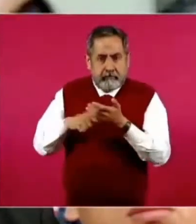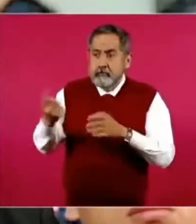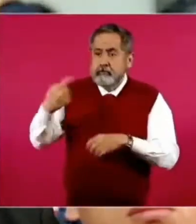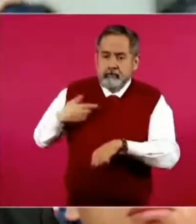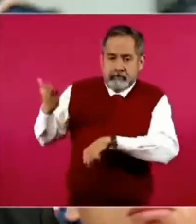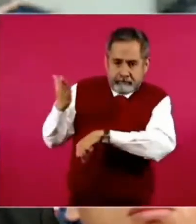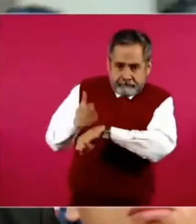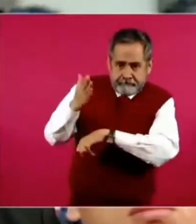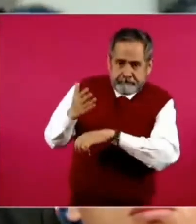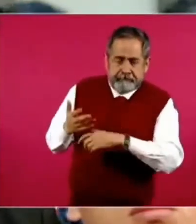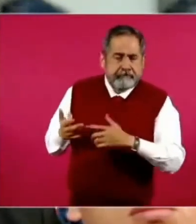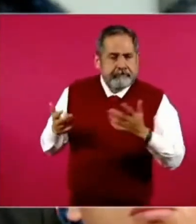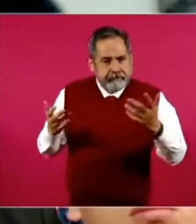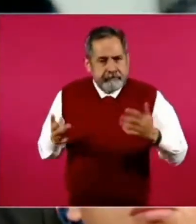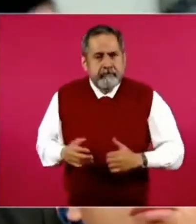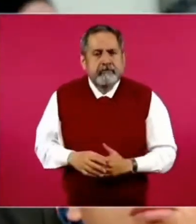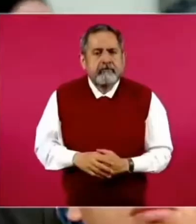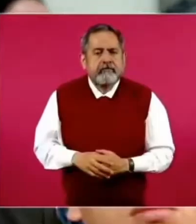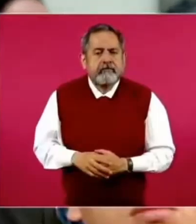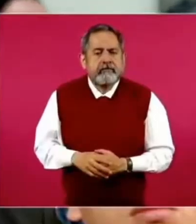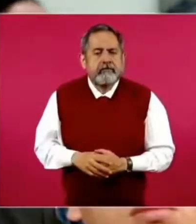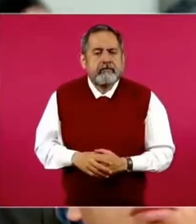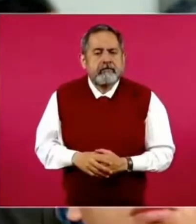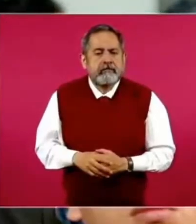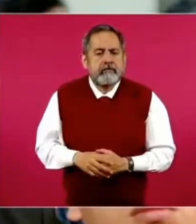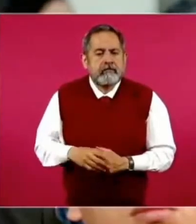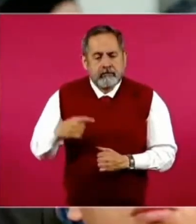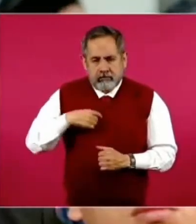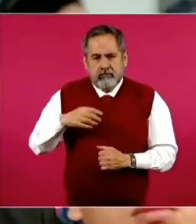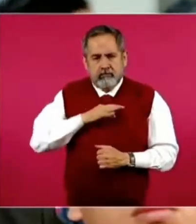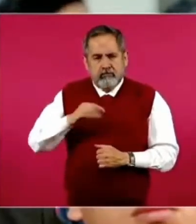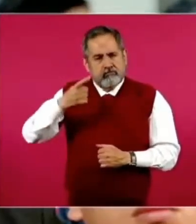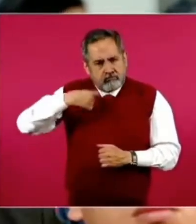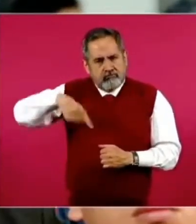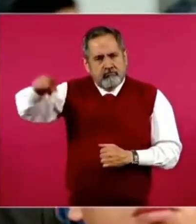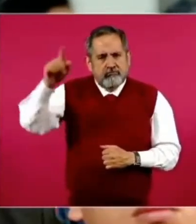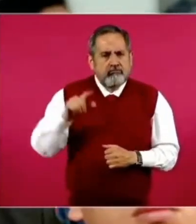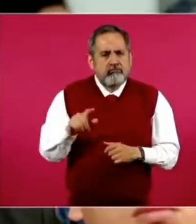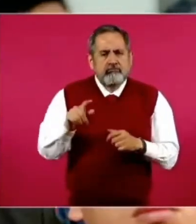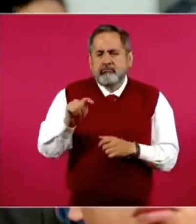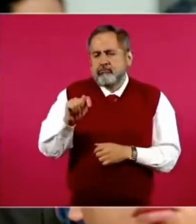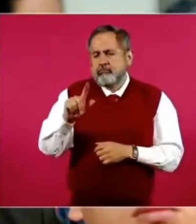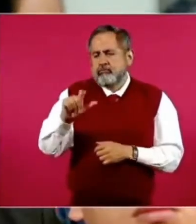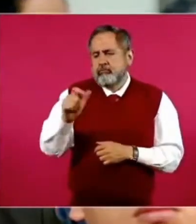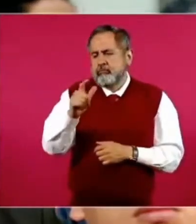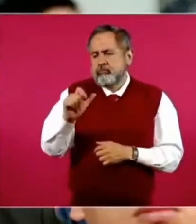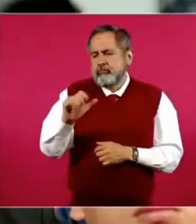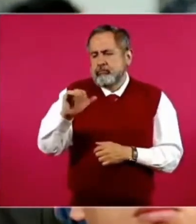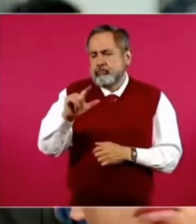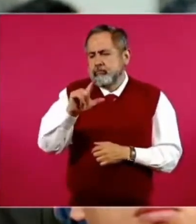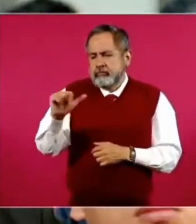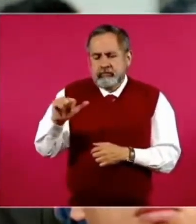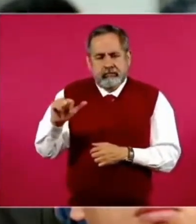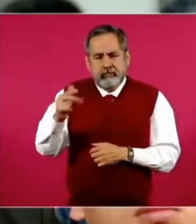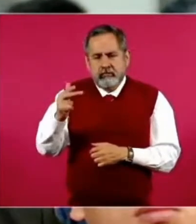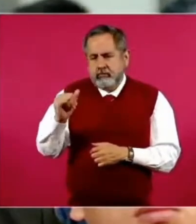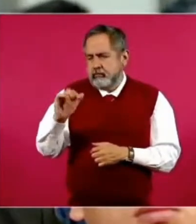sanción. Fíjese que pude ir ahí a Tlaxcalilla, Huichapan de